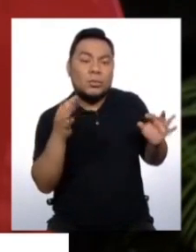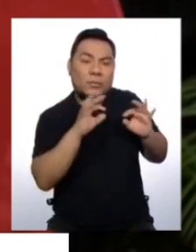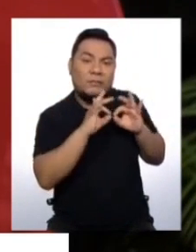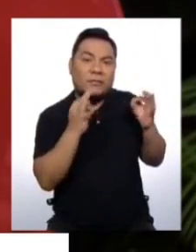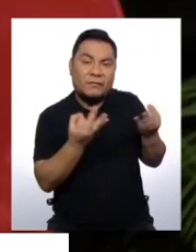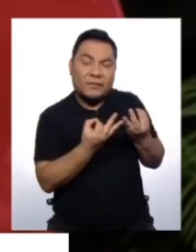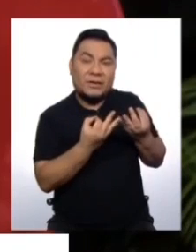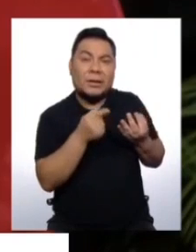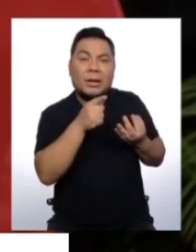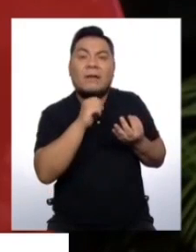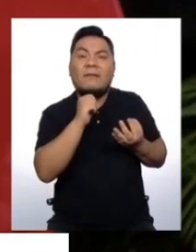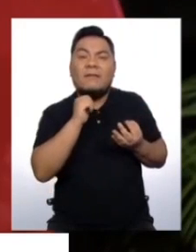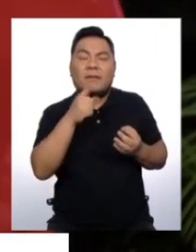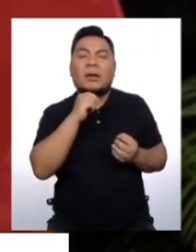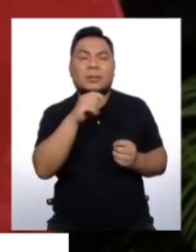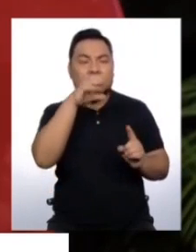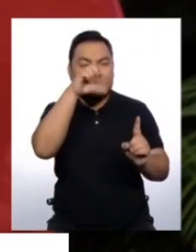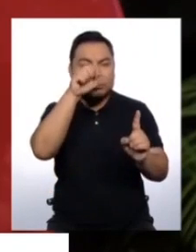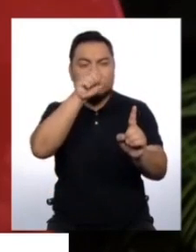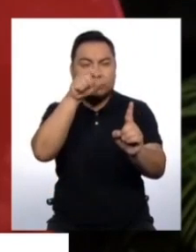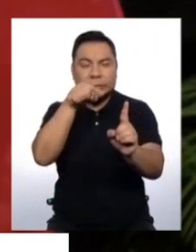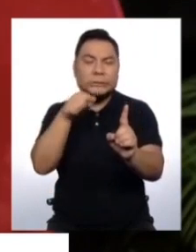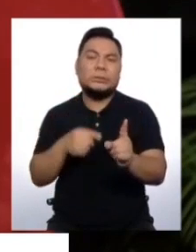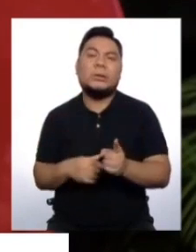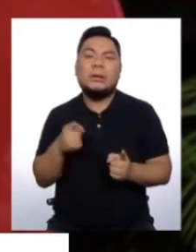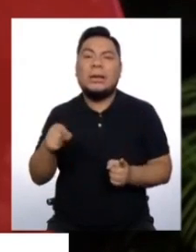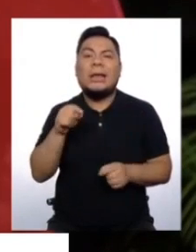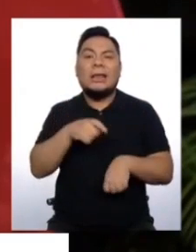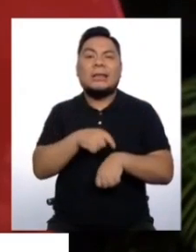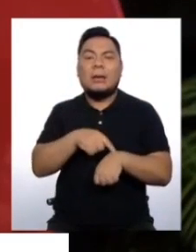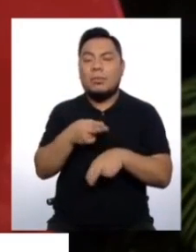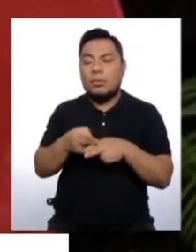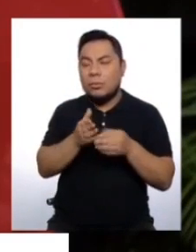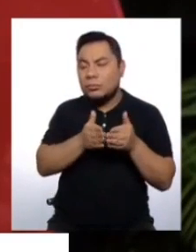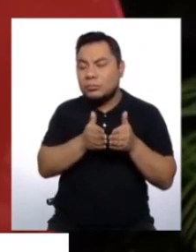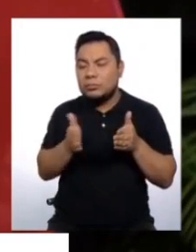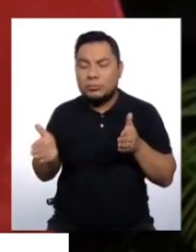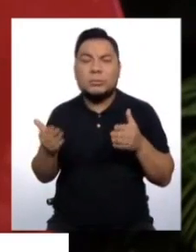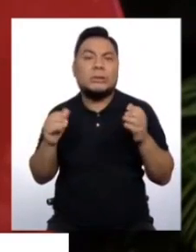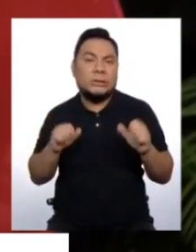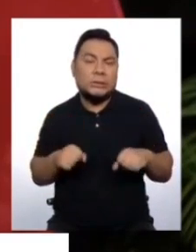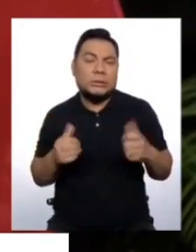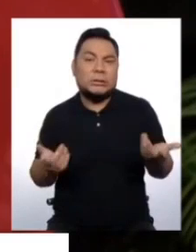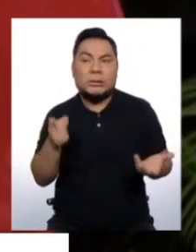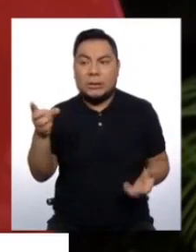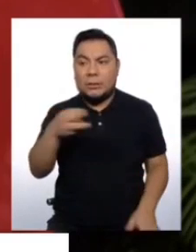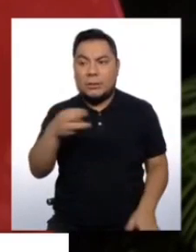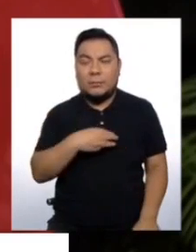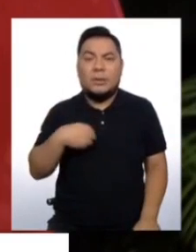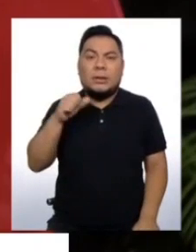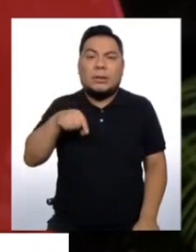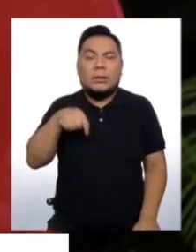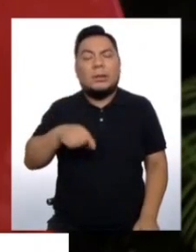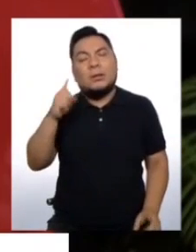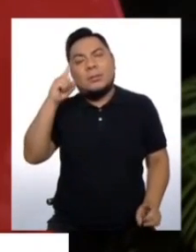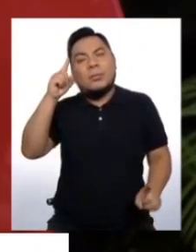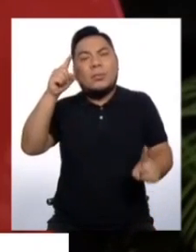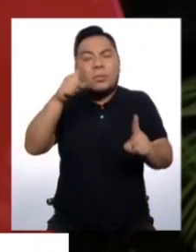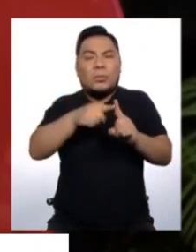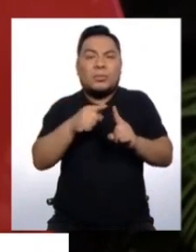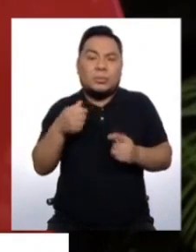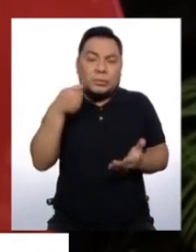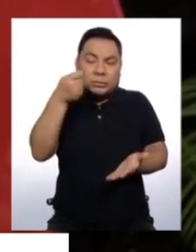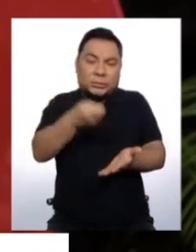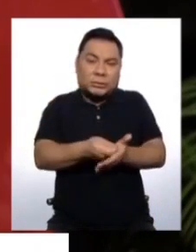faltan aún identificar y eso es lo que ha tomado este tiempo adicional. Pero sí, como dice la ministra, el objetivo es que el